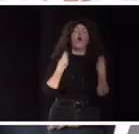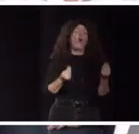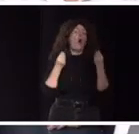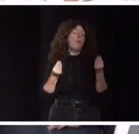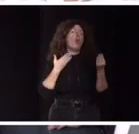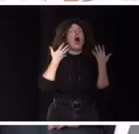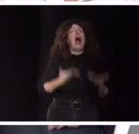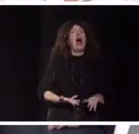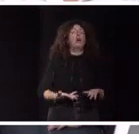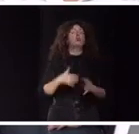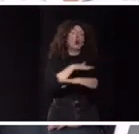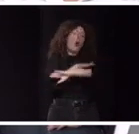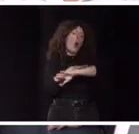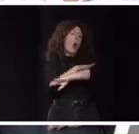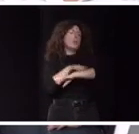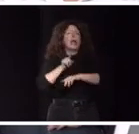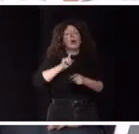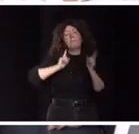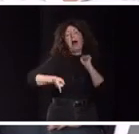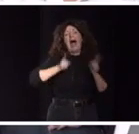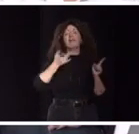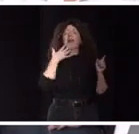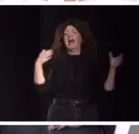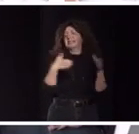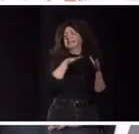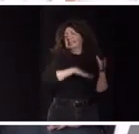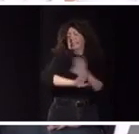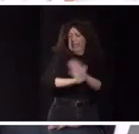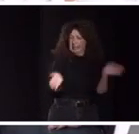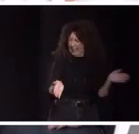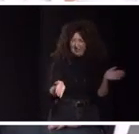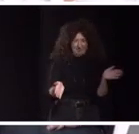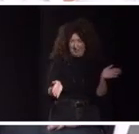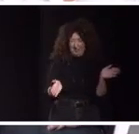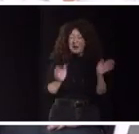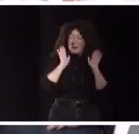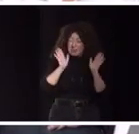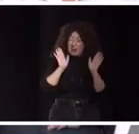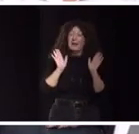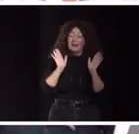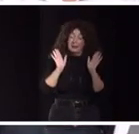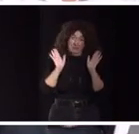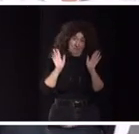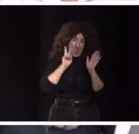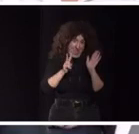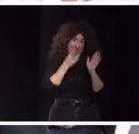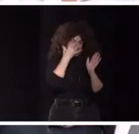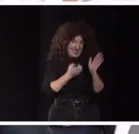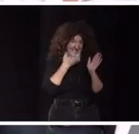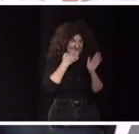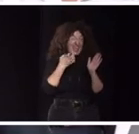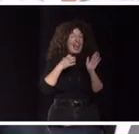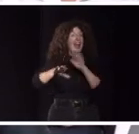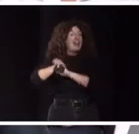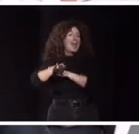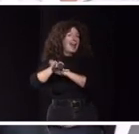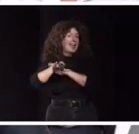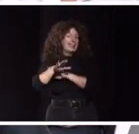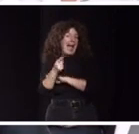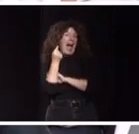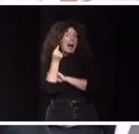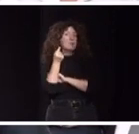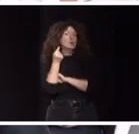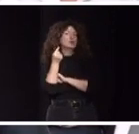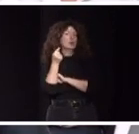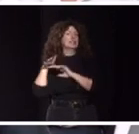a gusto en un gobierno en el que manden solo ellos. Pero, por desgracia, las derechas han estado a punto de